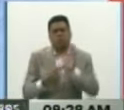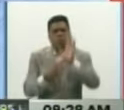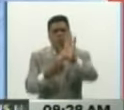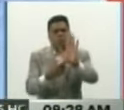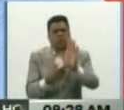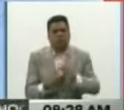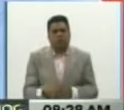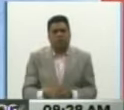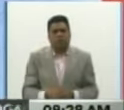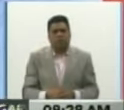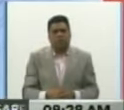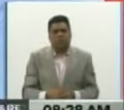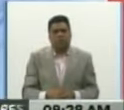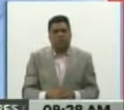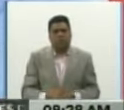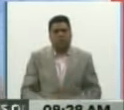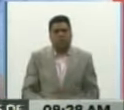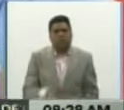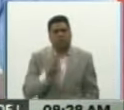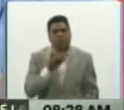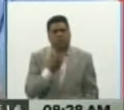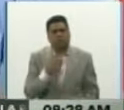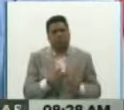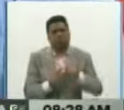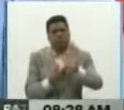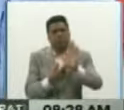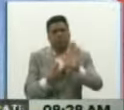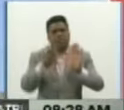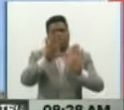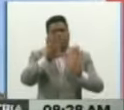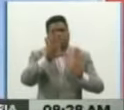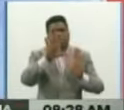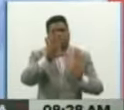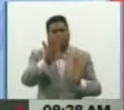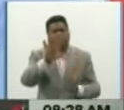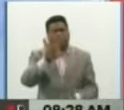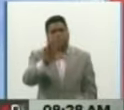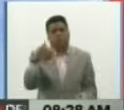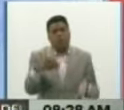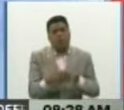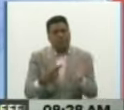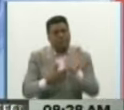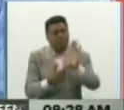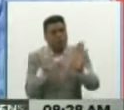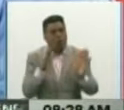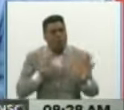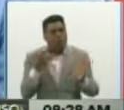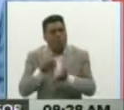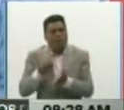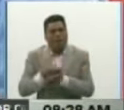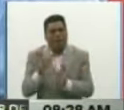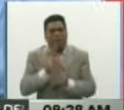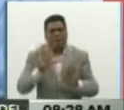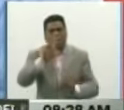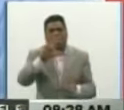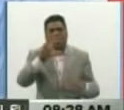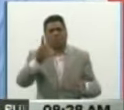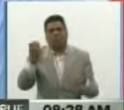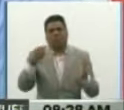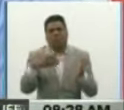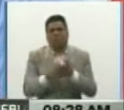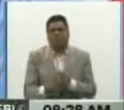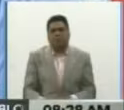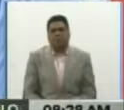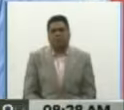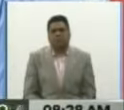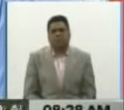pero al llegar a los 30 años vamos a buscar el abono de nómina donde sale 5000. Y el señor dijo que los compañeros, los que estamos suspendidos, estamos ganando 80000